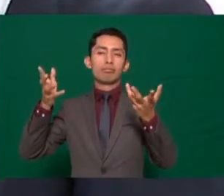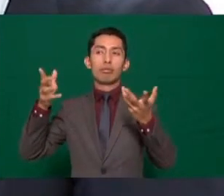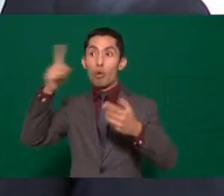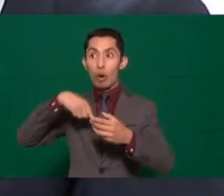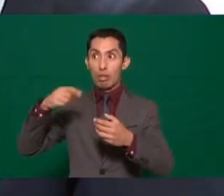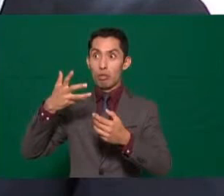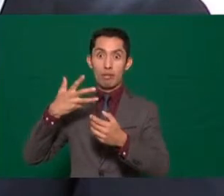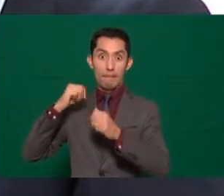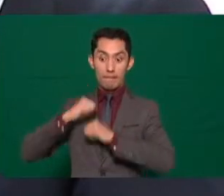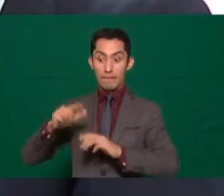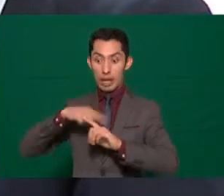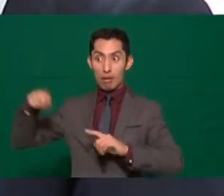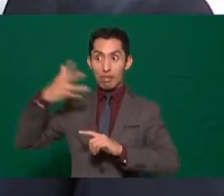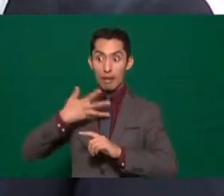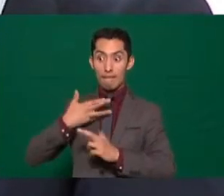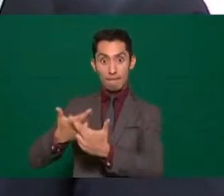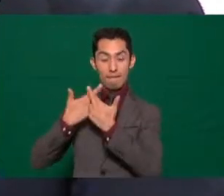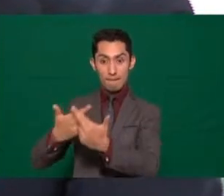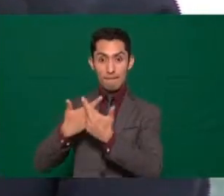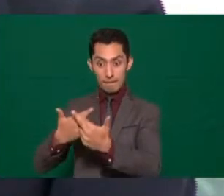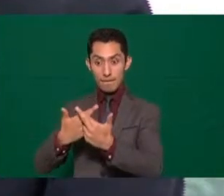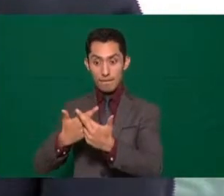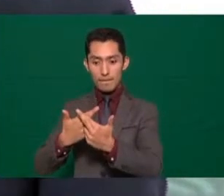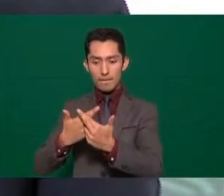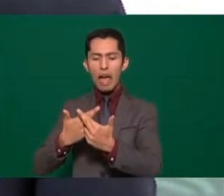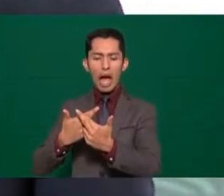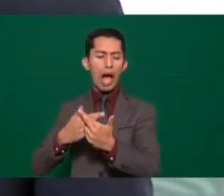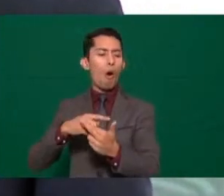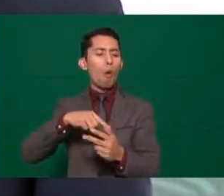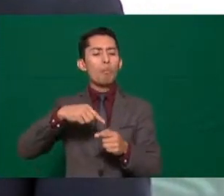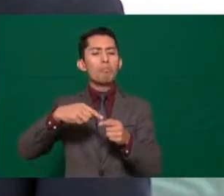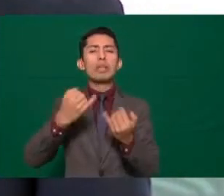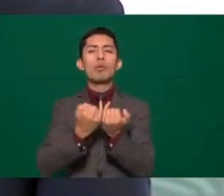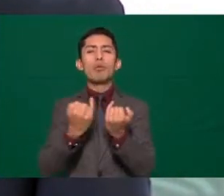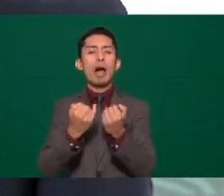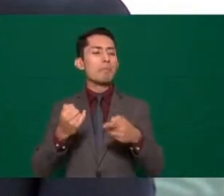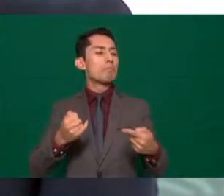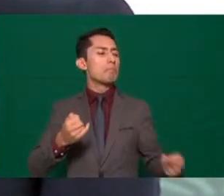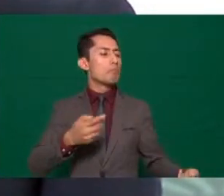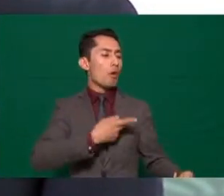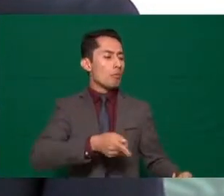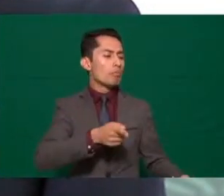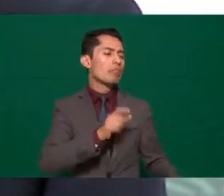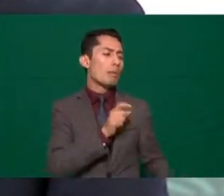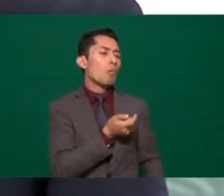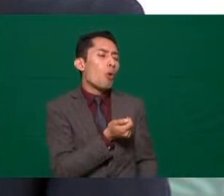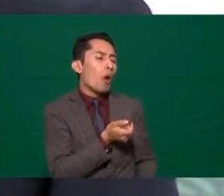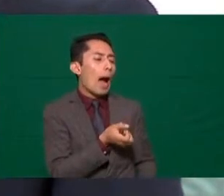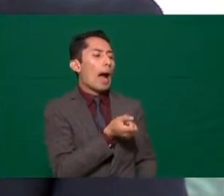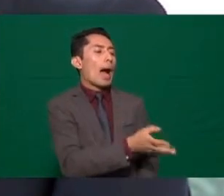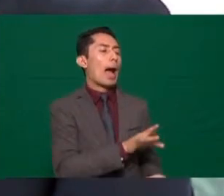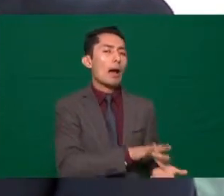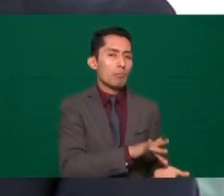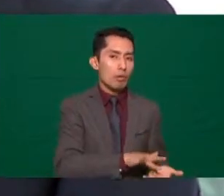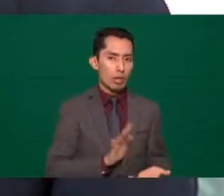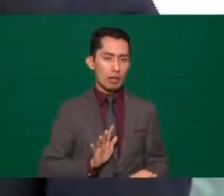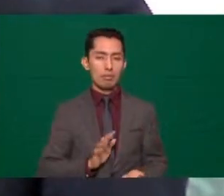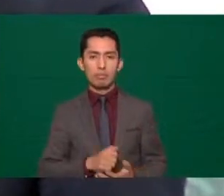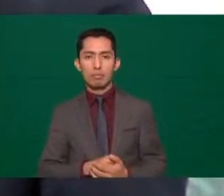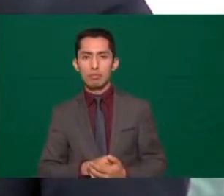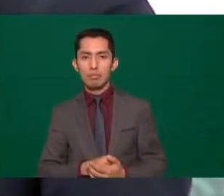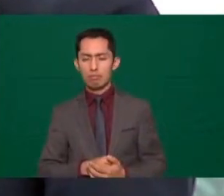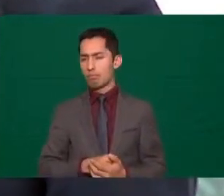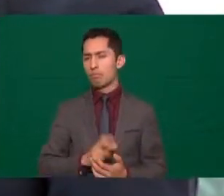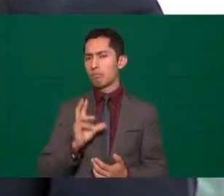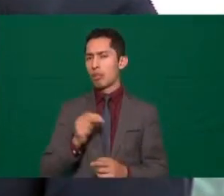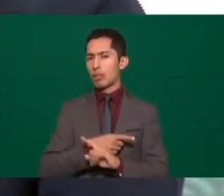riqueza fuese contagiosa o permeable. No, ahora